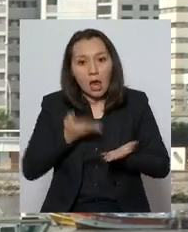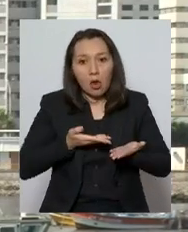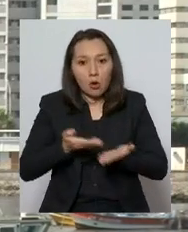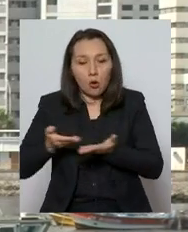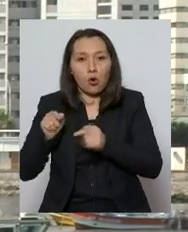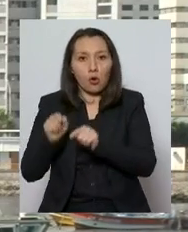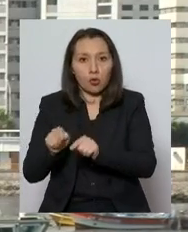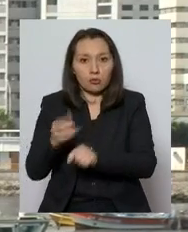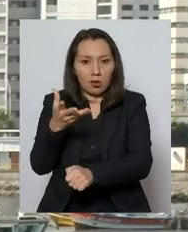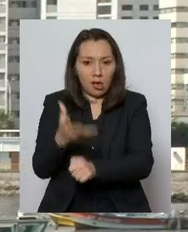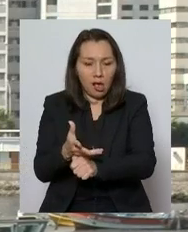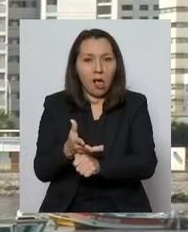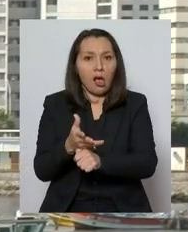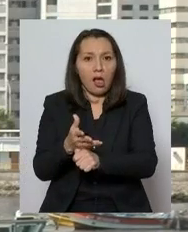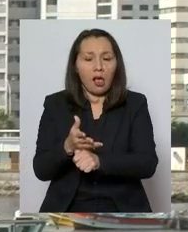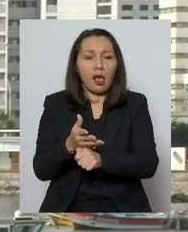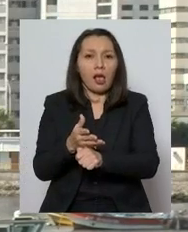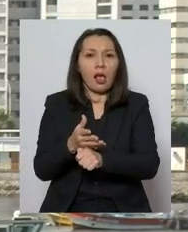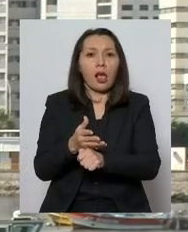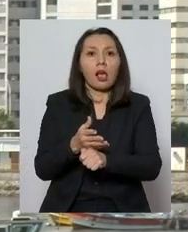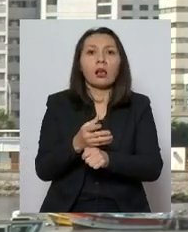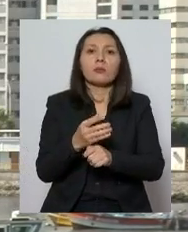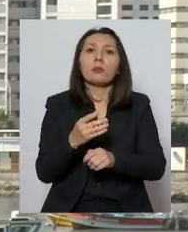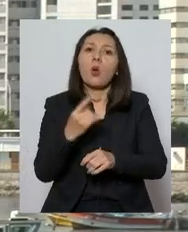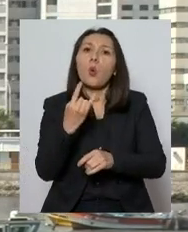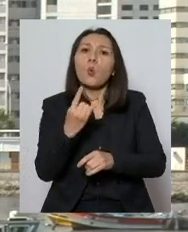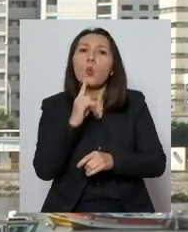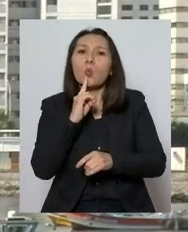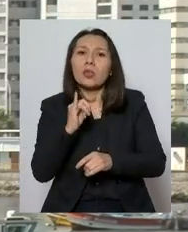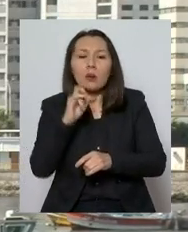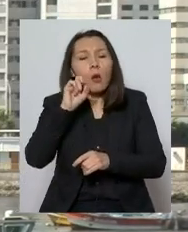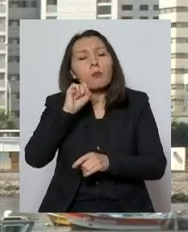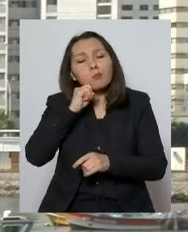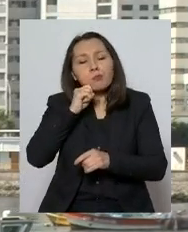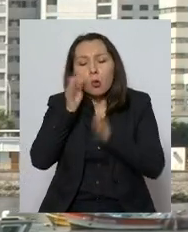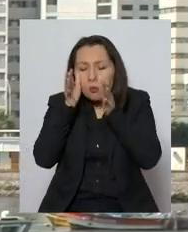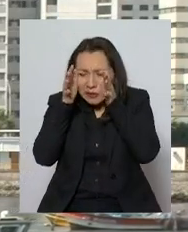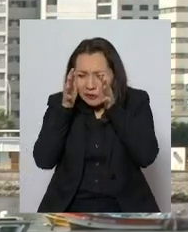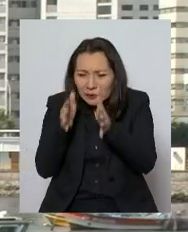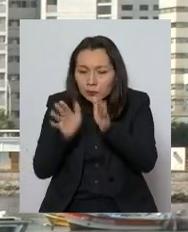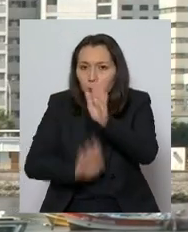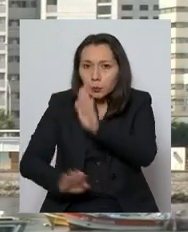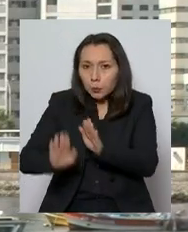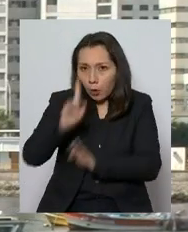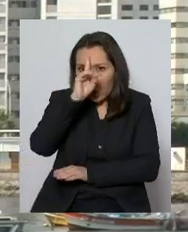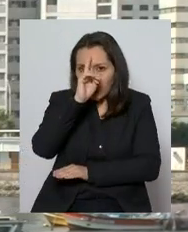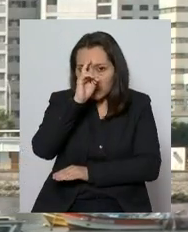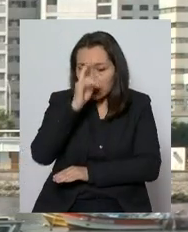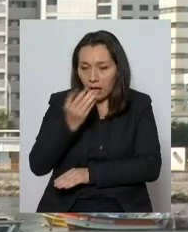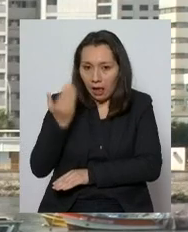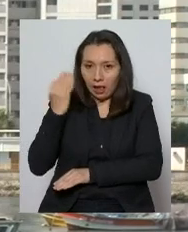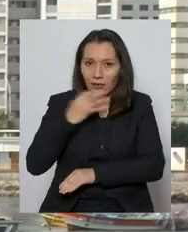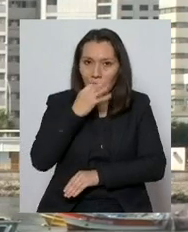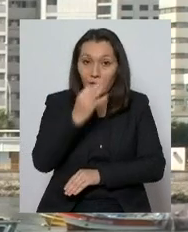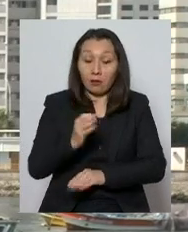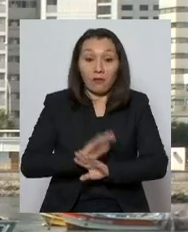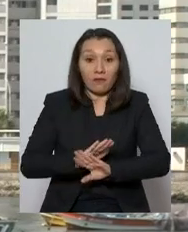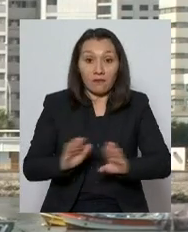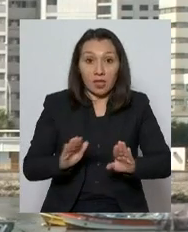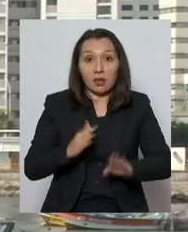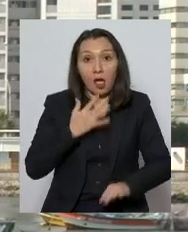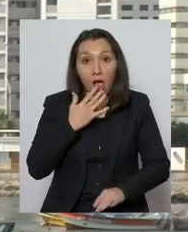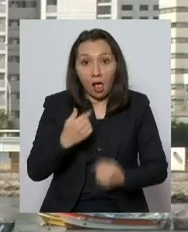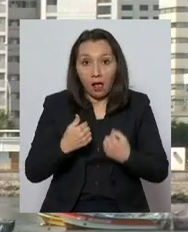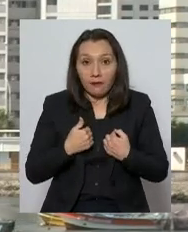de disponibilidad de unidades de tratamiento intensivo que lo que he mencionado. Termino estas